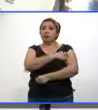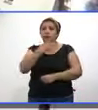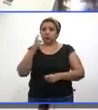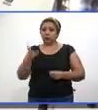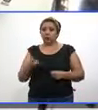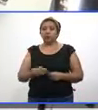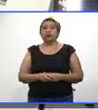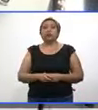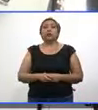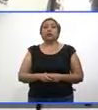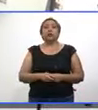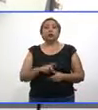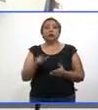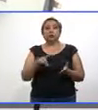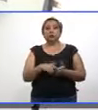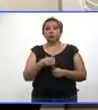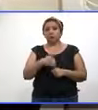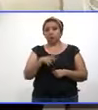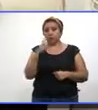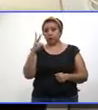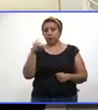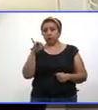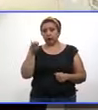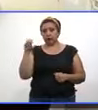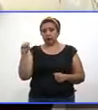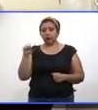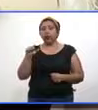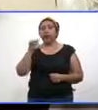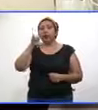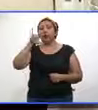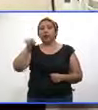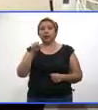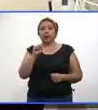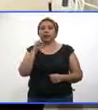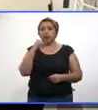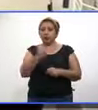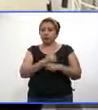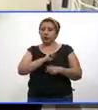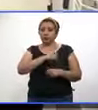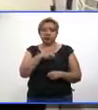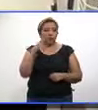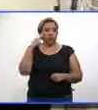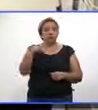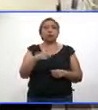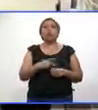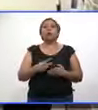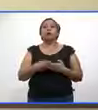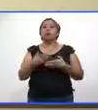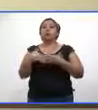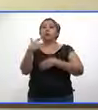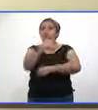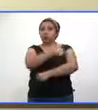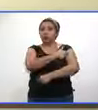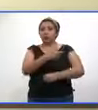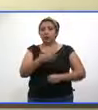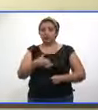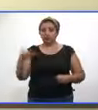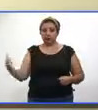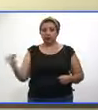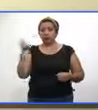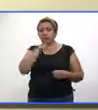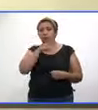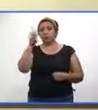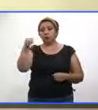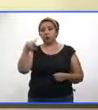Acompañado del responsable de la zona número 2 del IMSS, Alejandro Pérez Aguilar, el secretario de Salud observó el proceso de vacunación. A la fecha, en